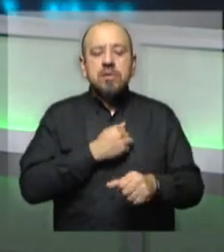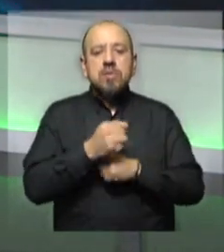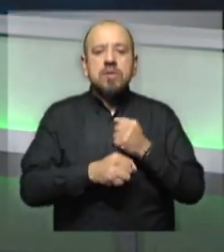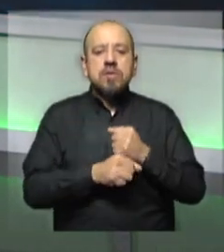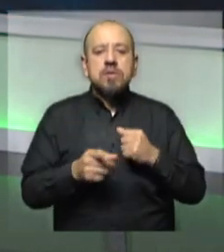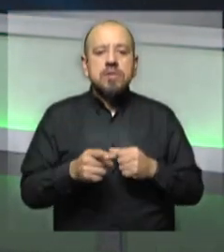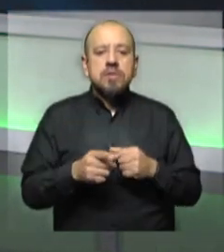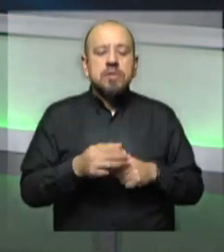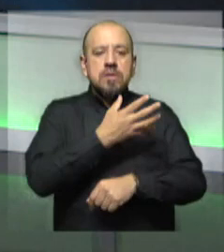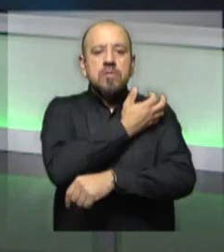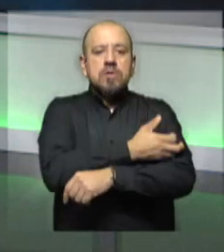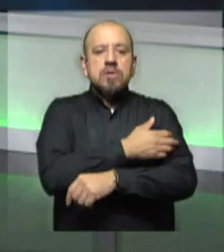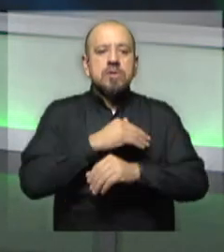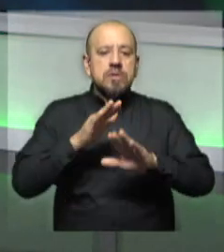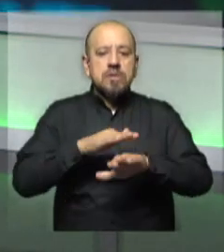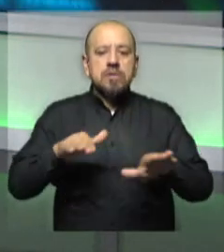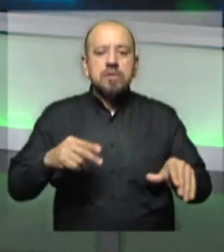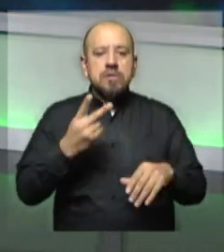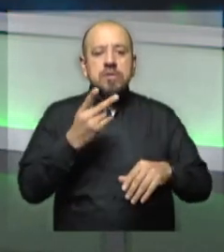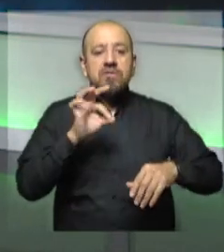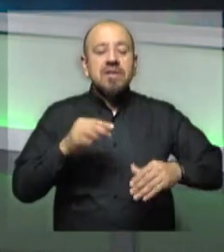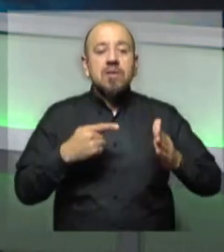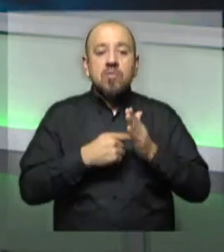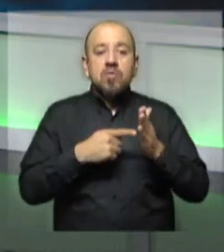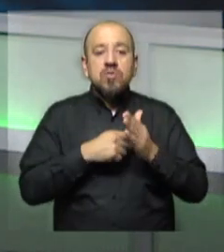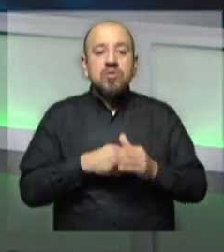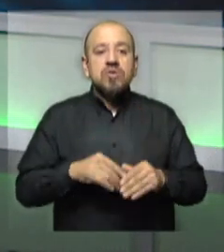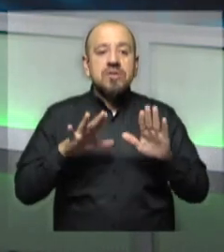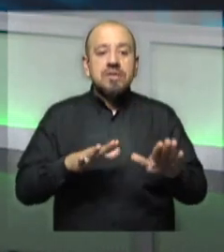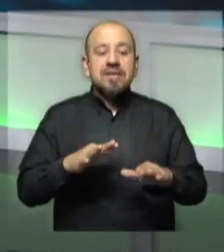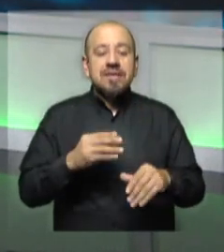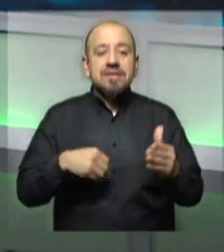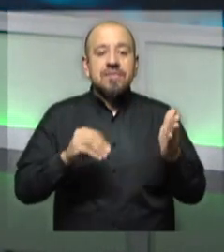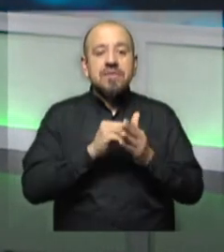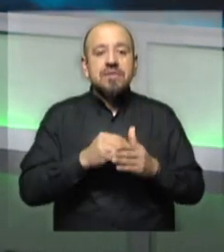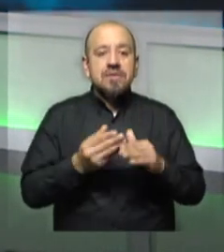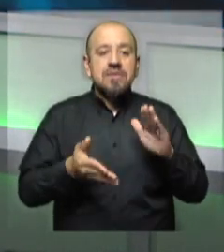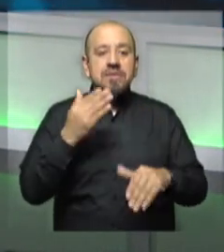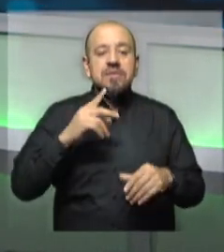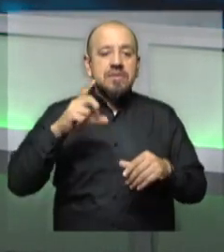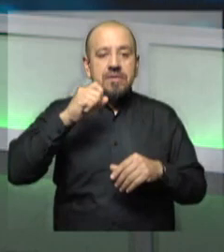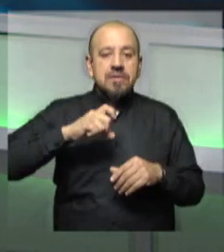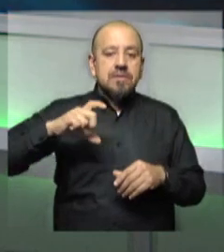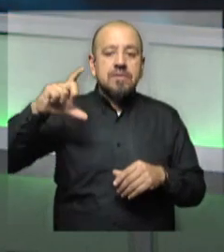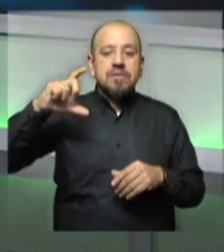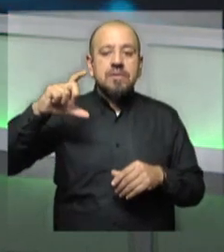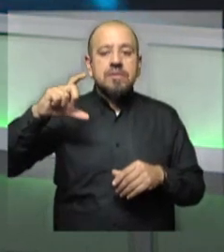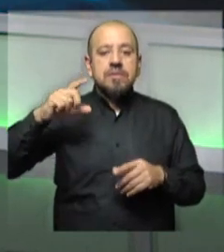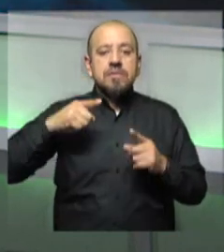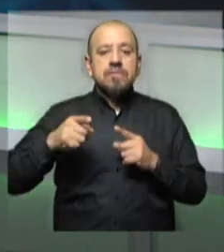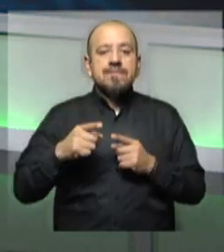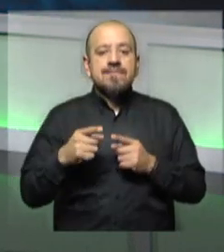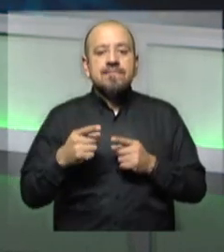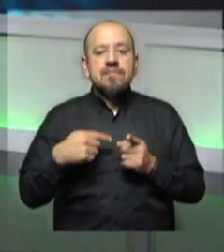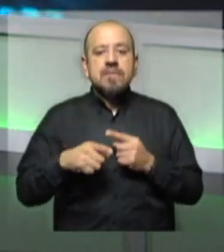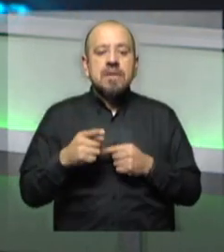años y esa es la fuerza infantil o sea hay 20 puntos de diferencia es diez veces más alto la pobreza en menores 6 años cuánto